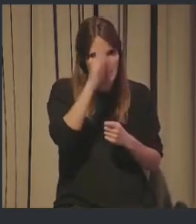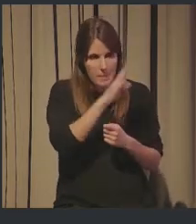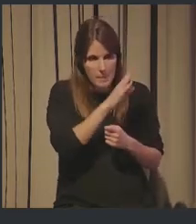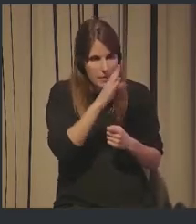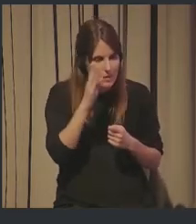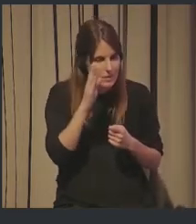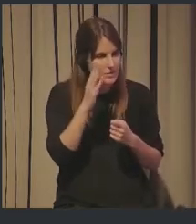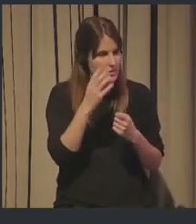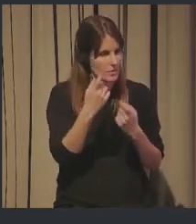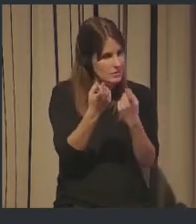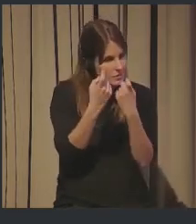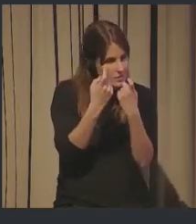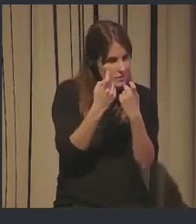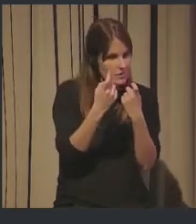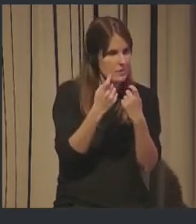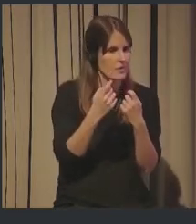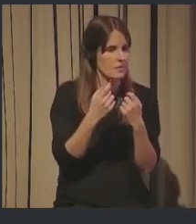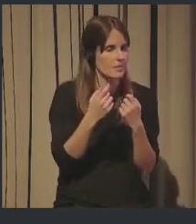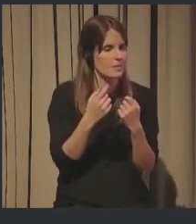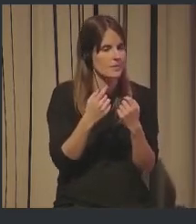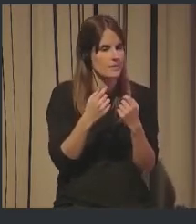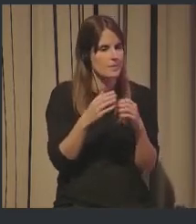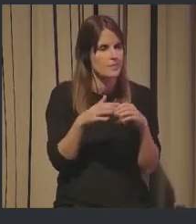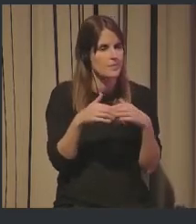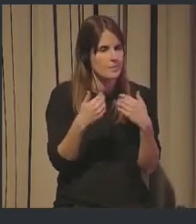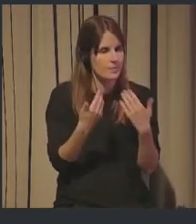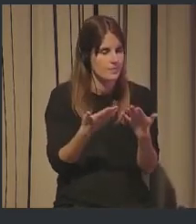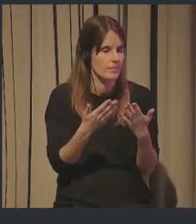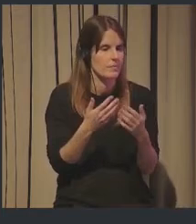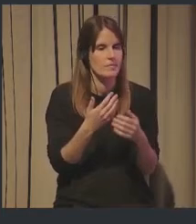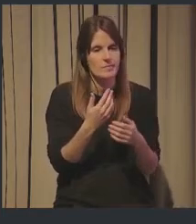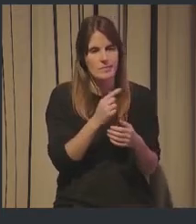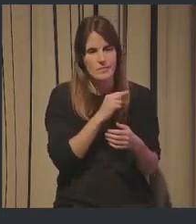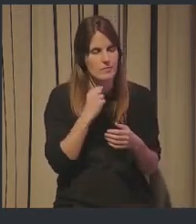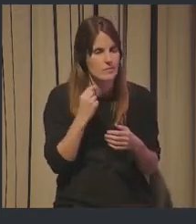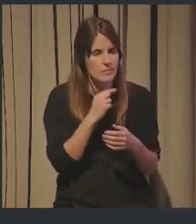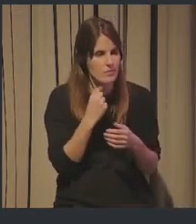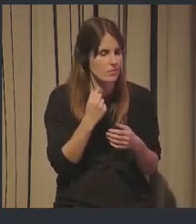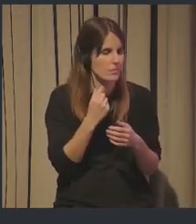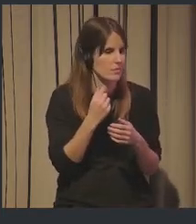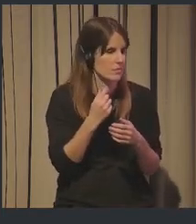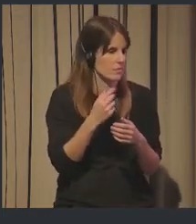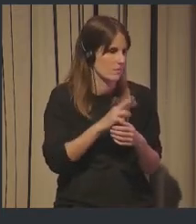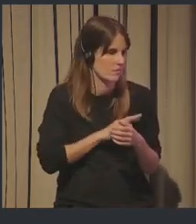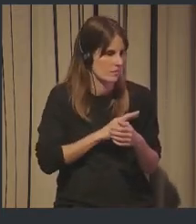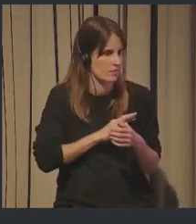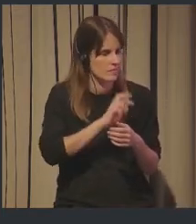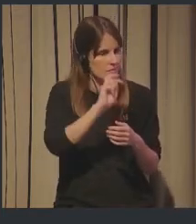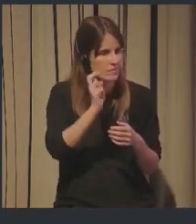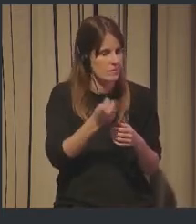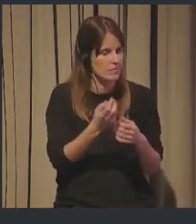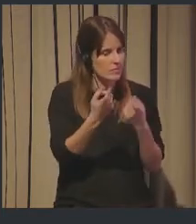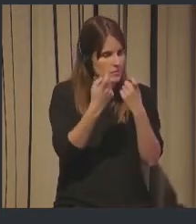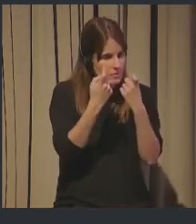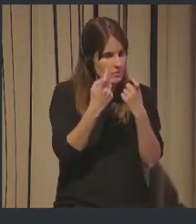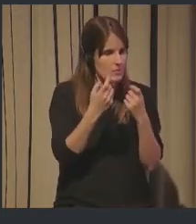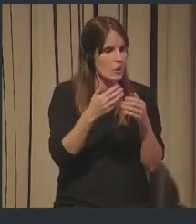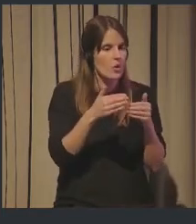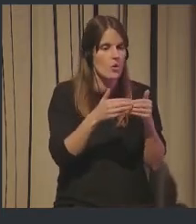mentores y viene también de nuestros predicadores, sacerdotes, y de alguna manera puedes tener el futuro que tú